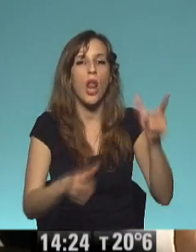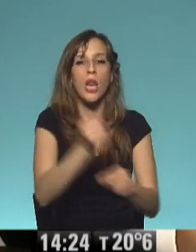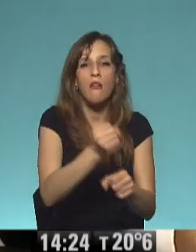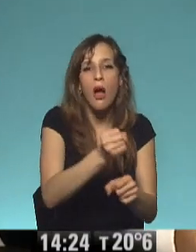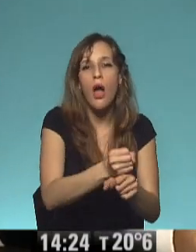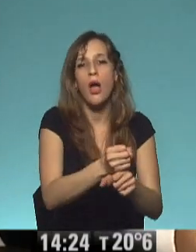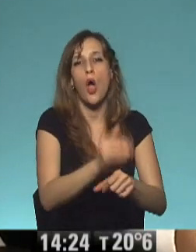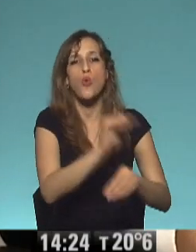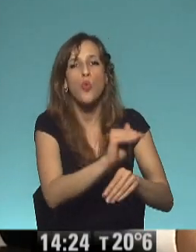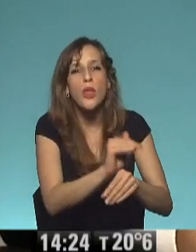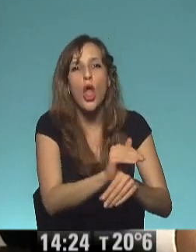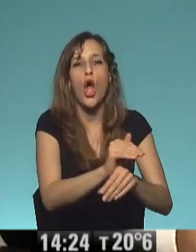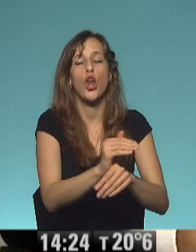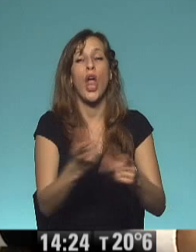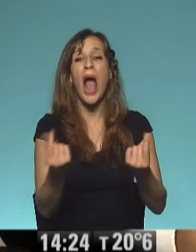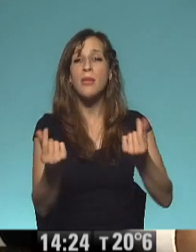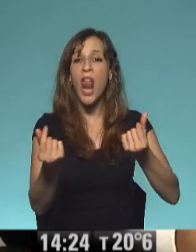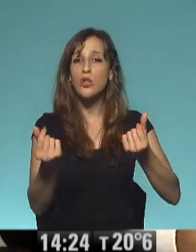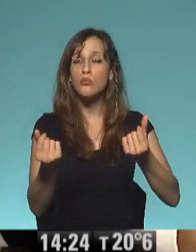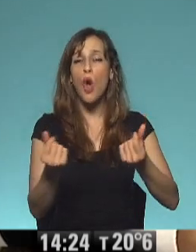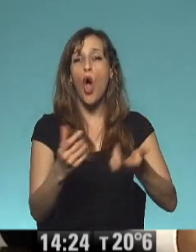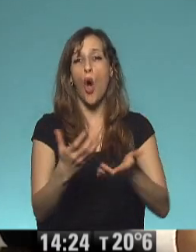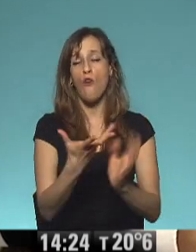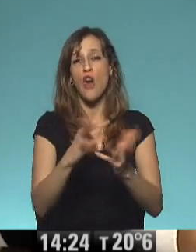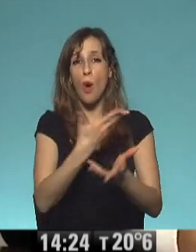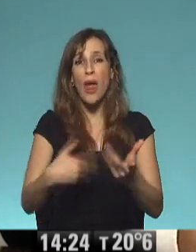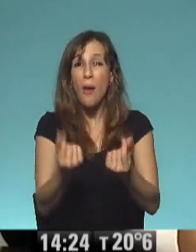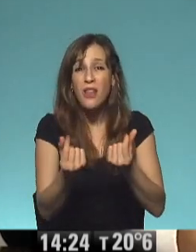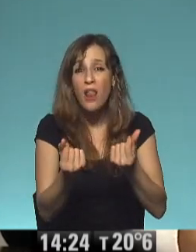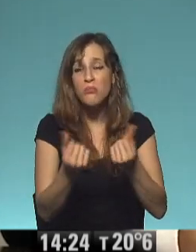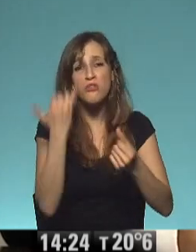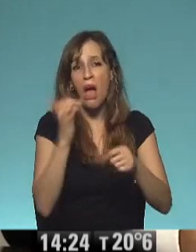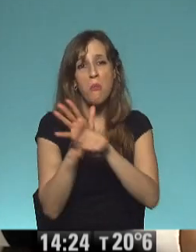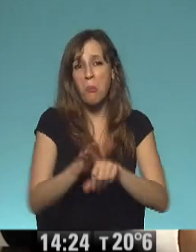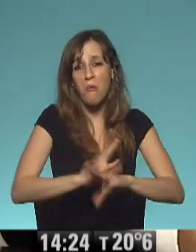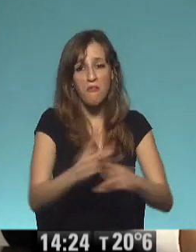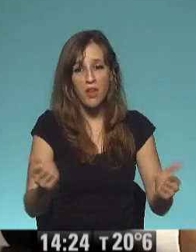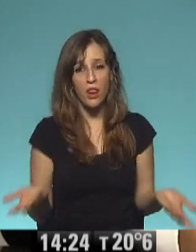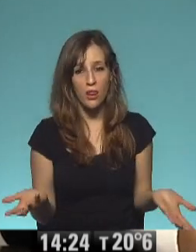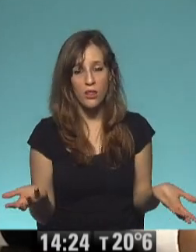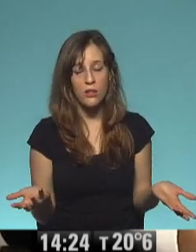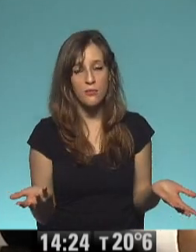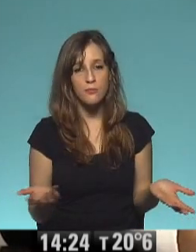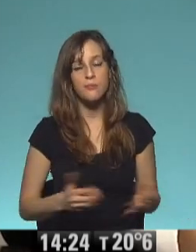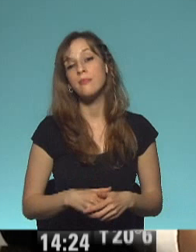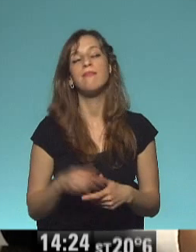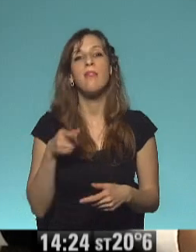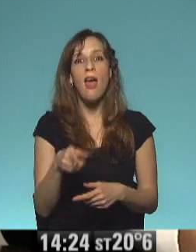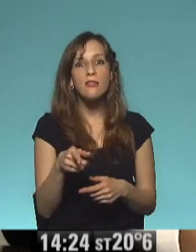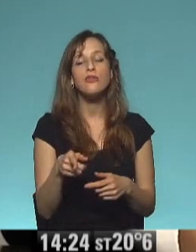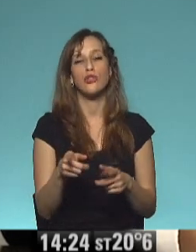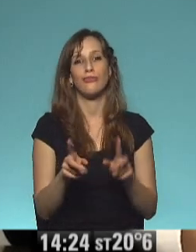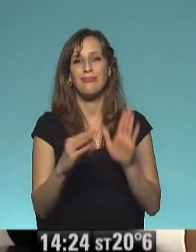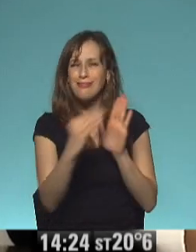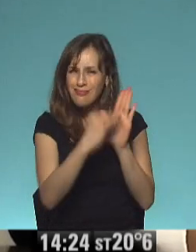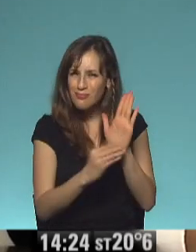ese capitalismo dura 10 segundos. Eso no sirve de nada. Todas estas son cosas que yo planteo a